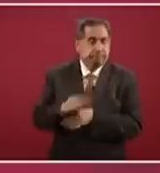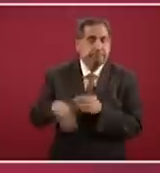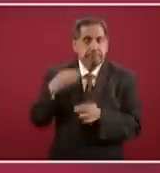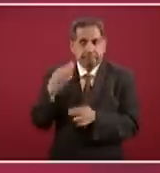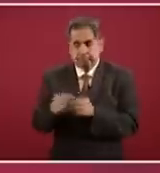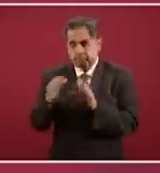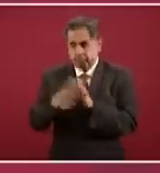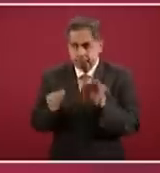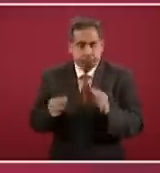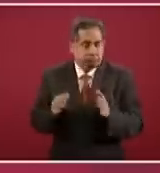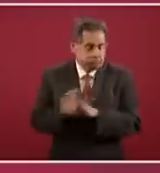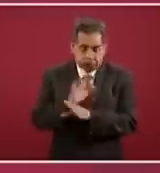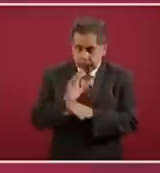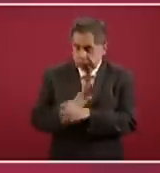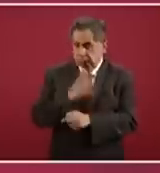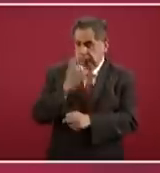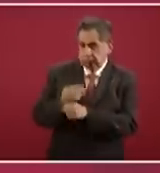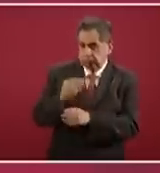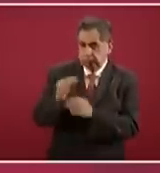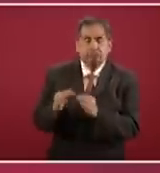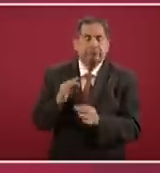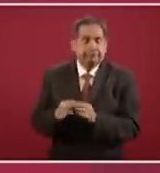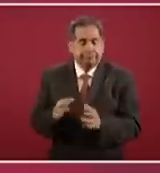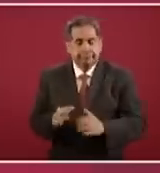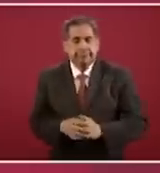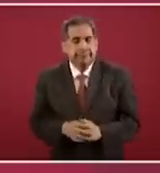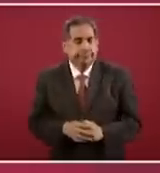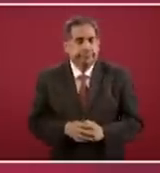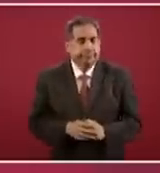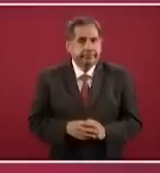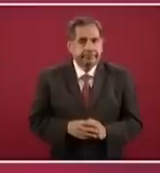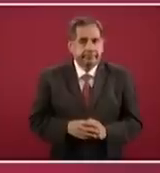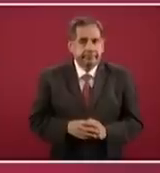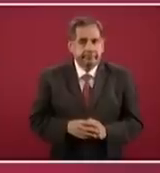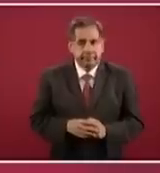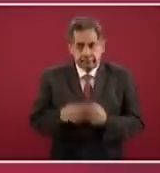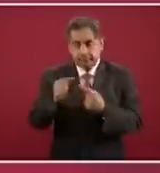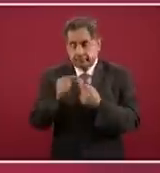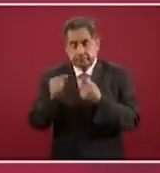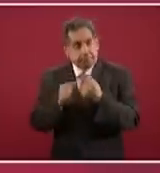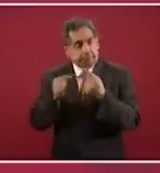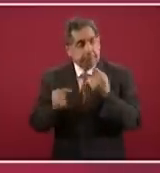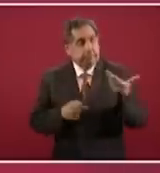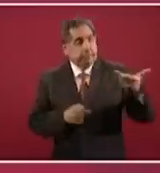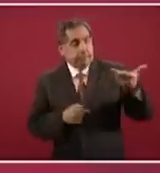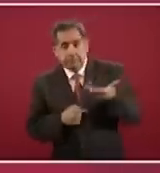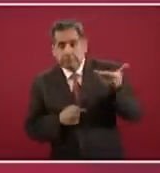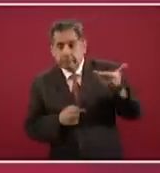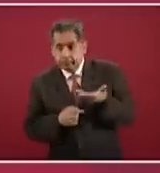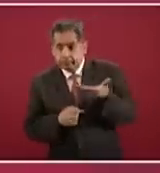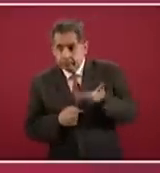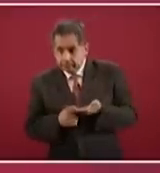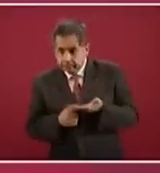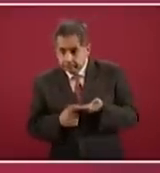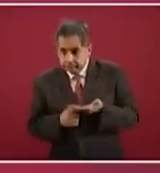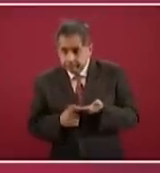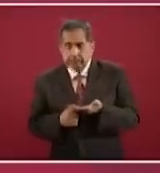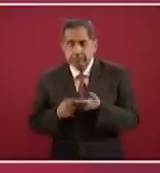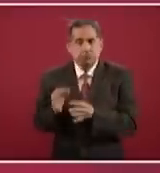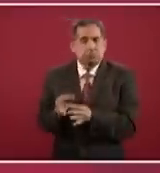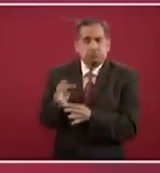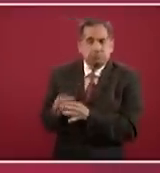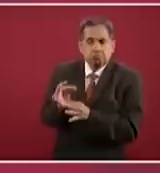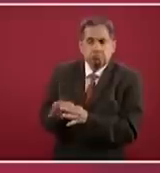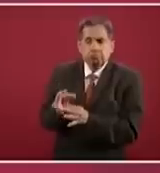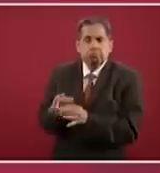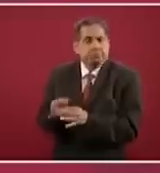llevar a cabo la reforma laboral. Todo esto se cumple porque en el nuevo